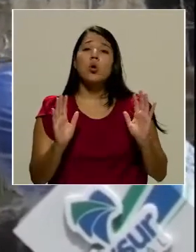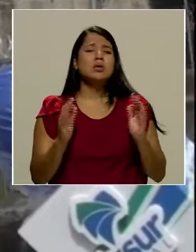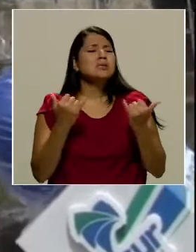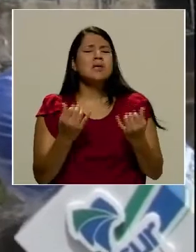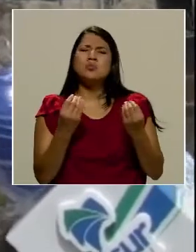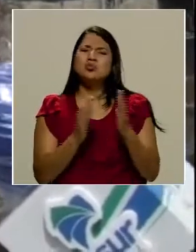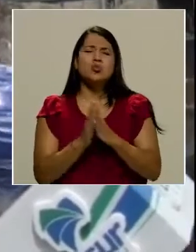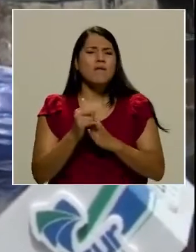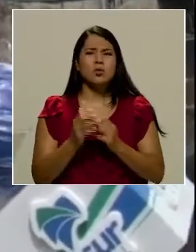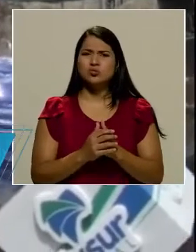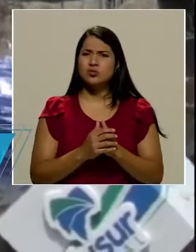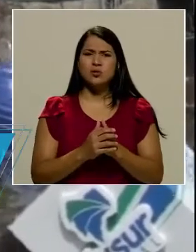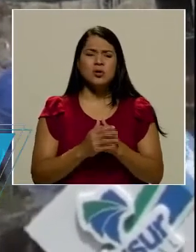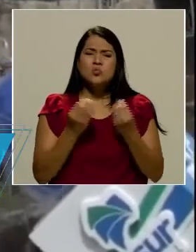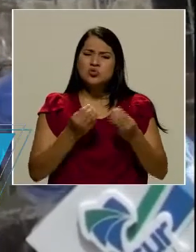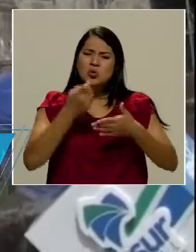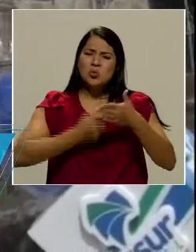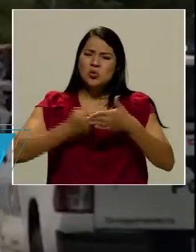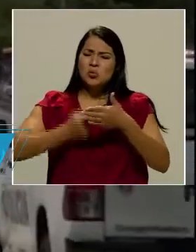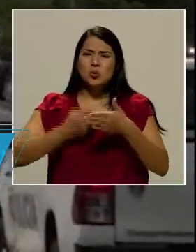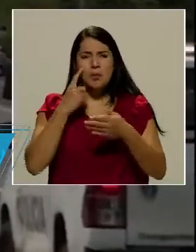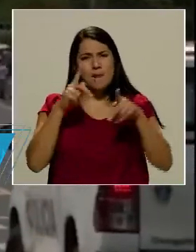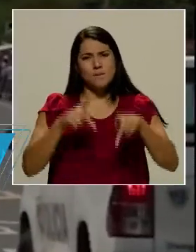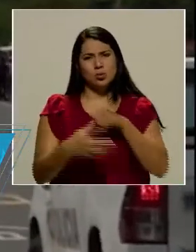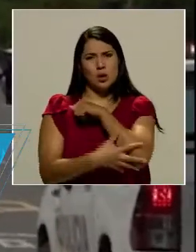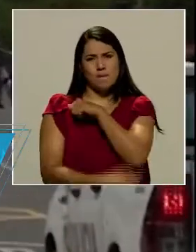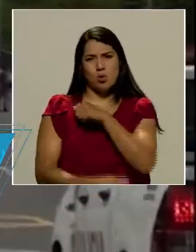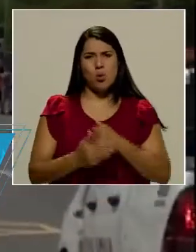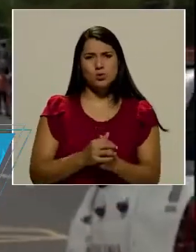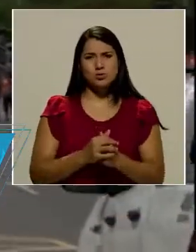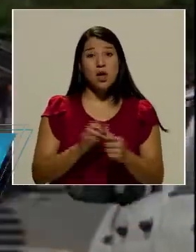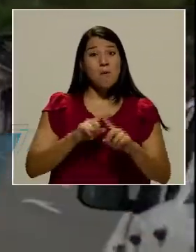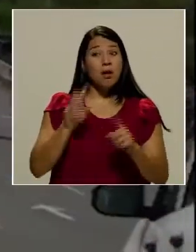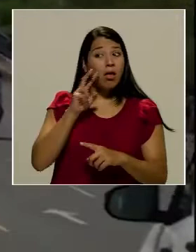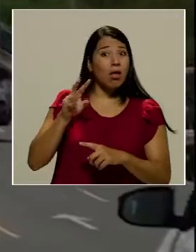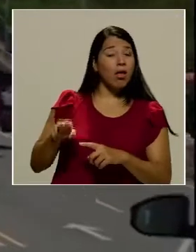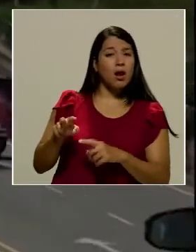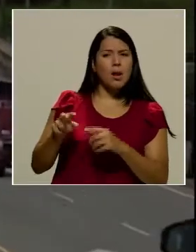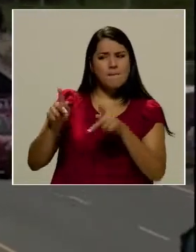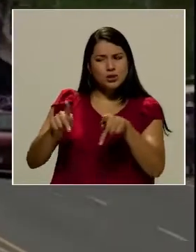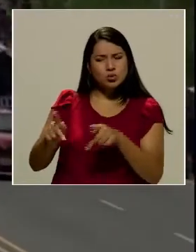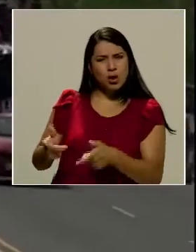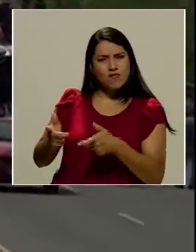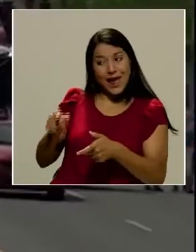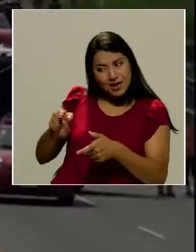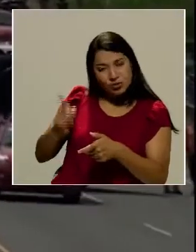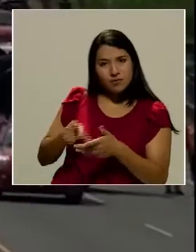abuso, mucho impuesto para la gente pobre. Pero no se fijan en los ricos, que son los que tienen que